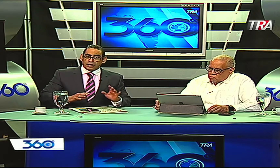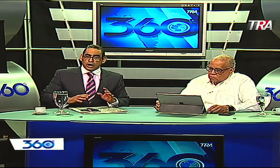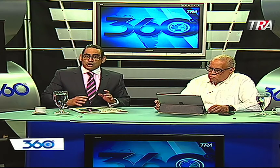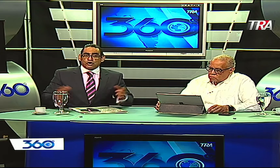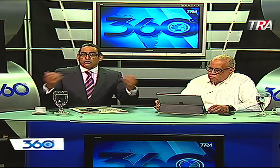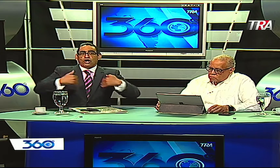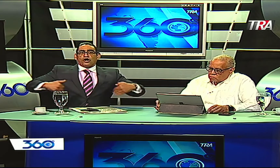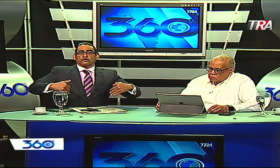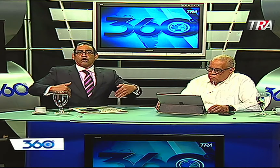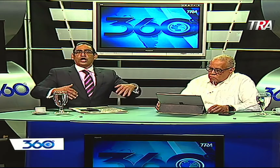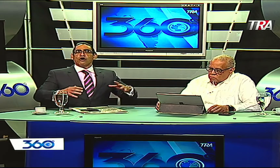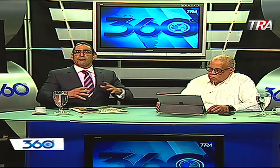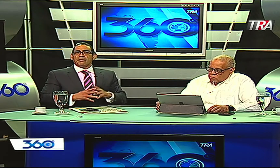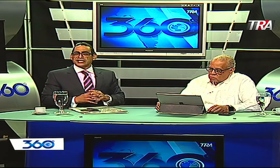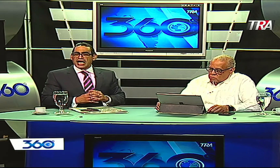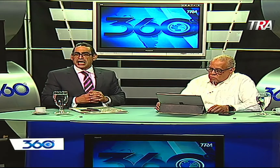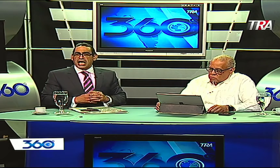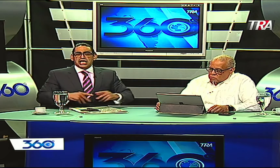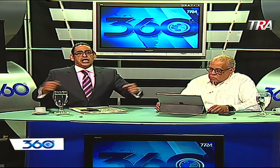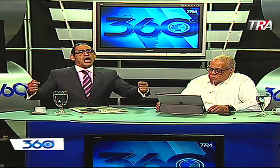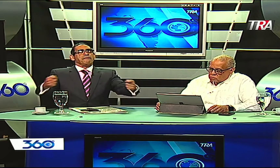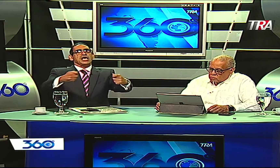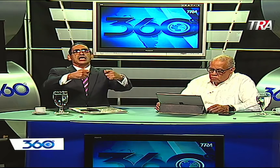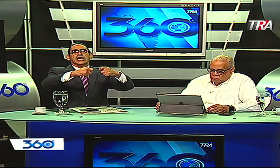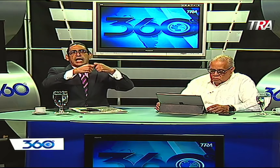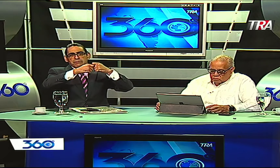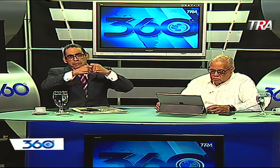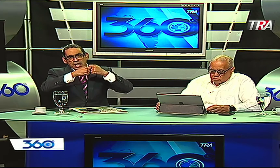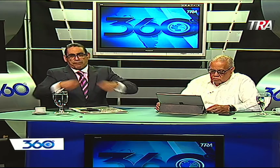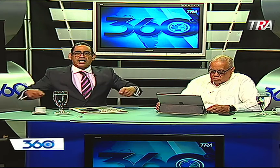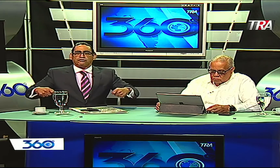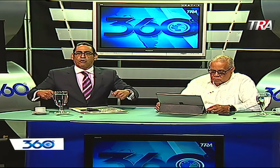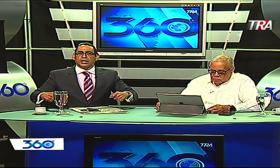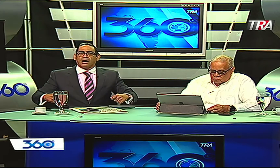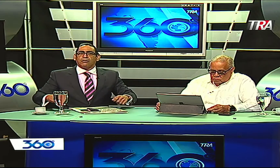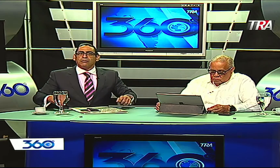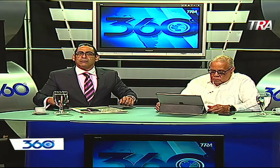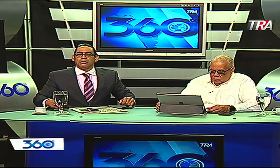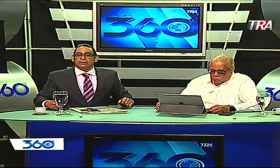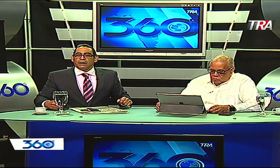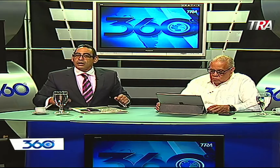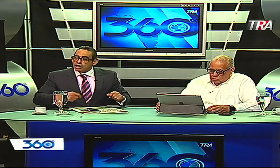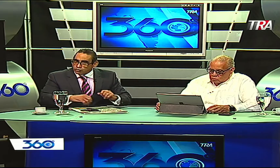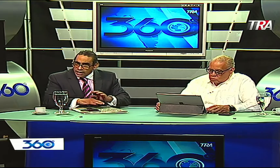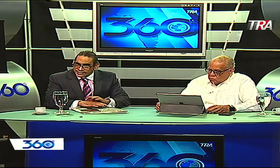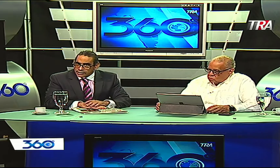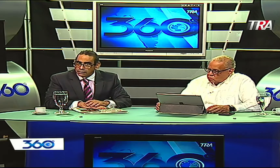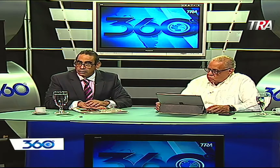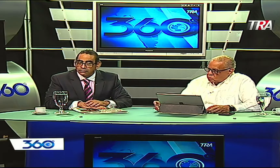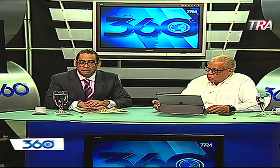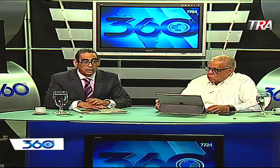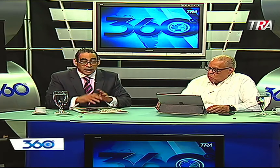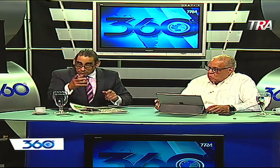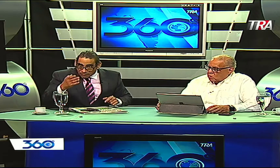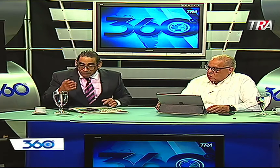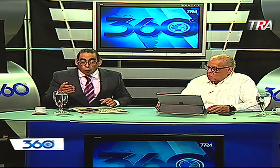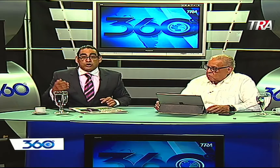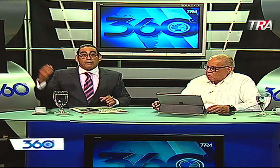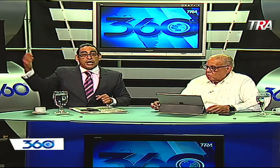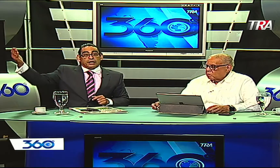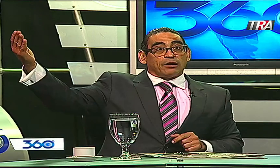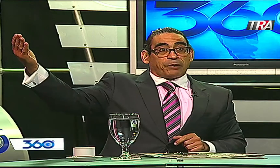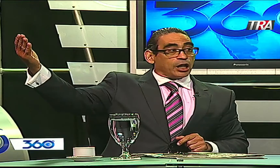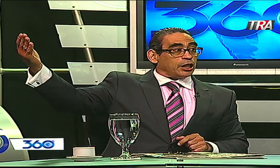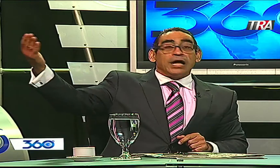Es así. Yo soy el doctor Guido Gómez Mazara y a mí hay que darme mi espacio obligado. Y eso es así.